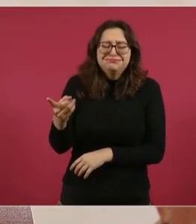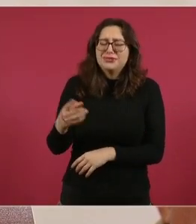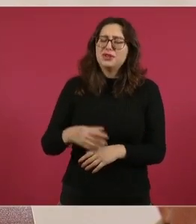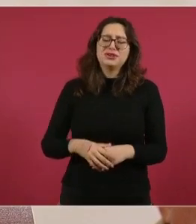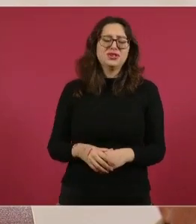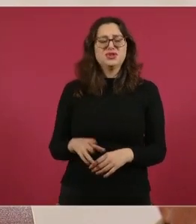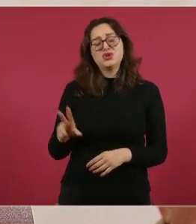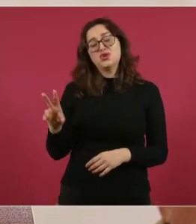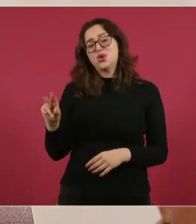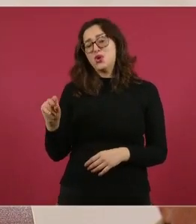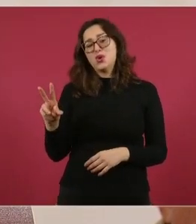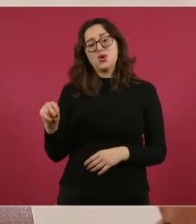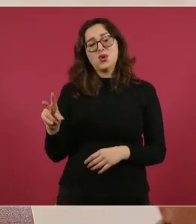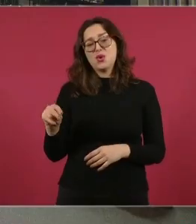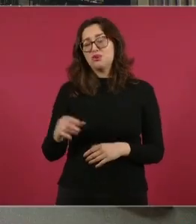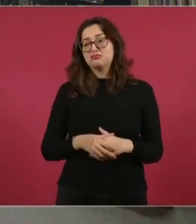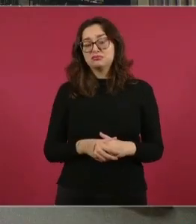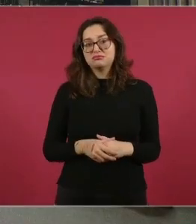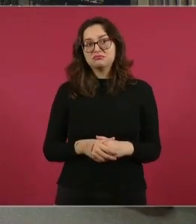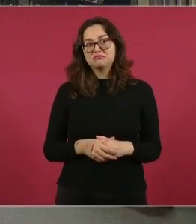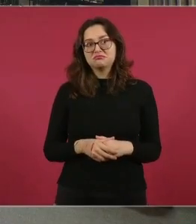Nota es esto: